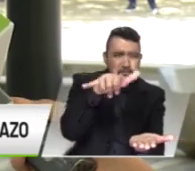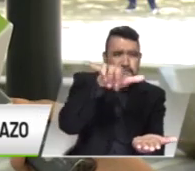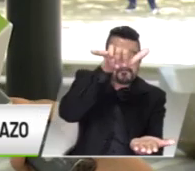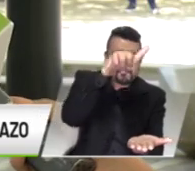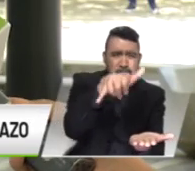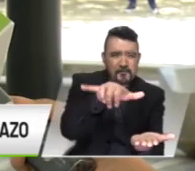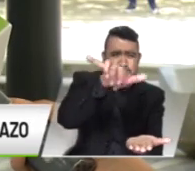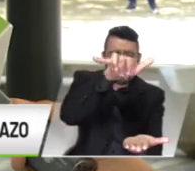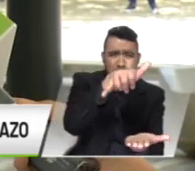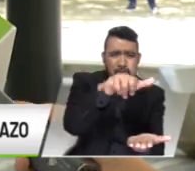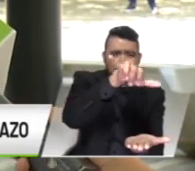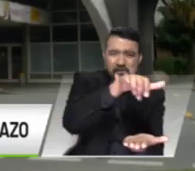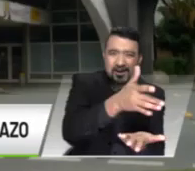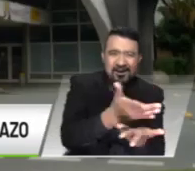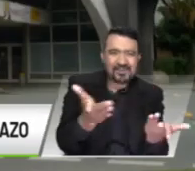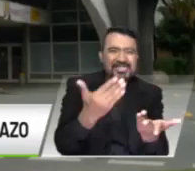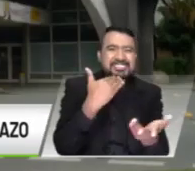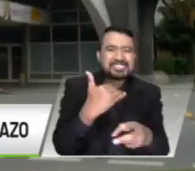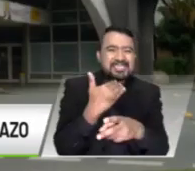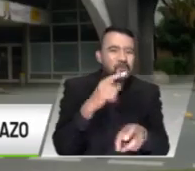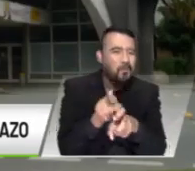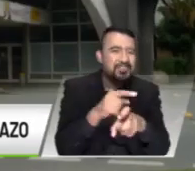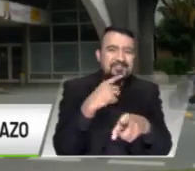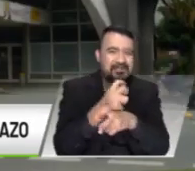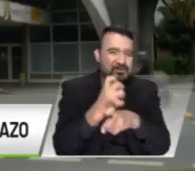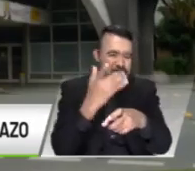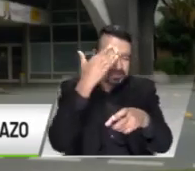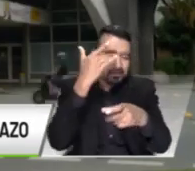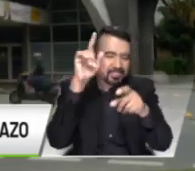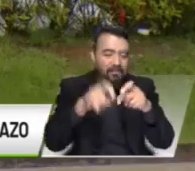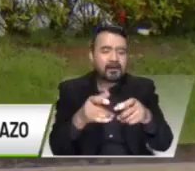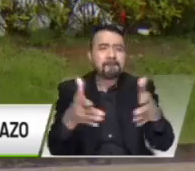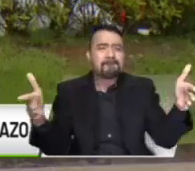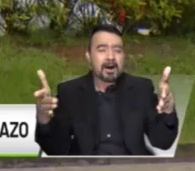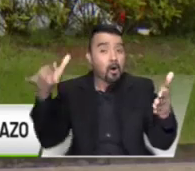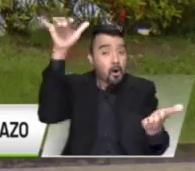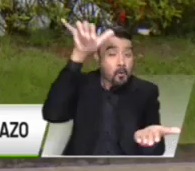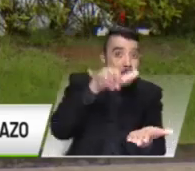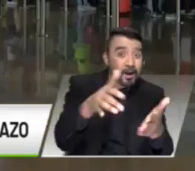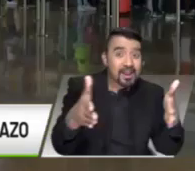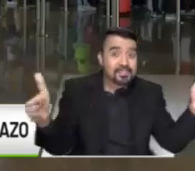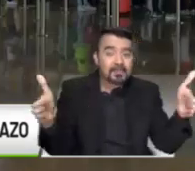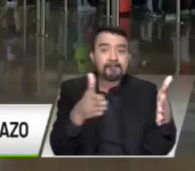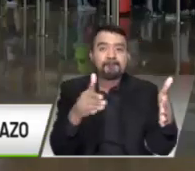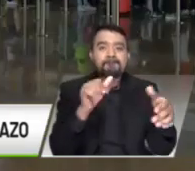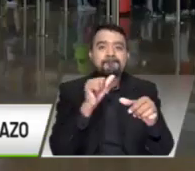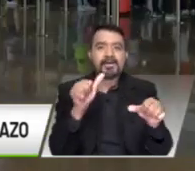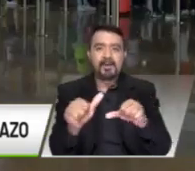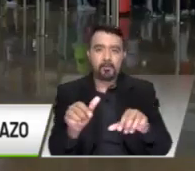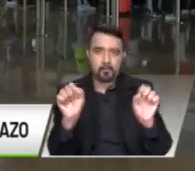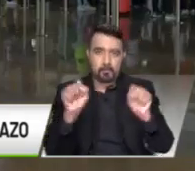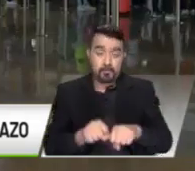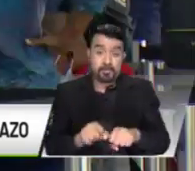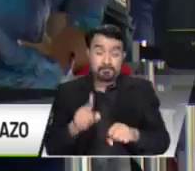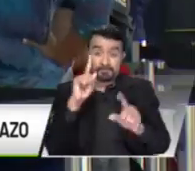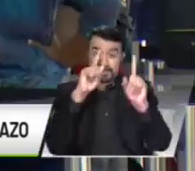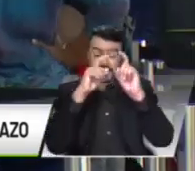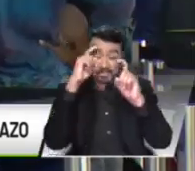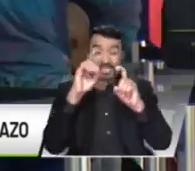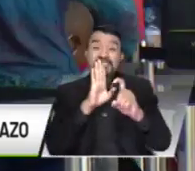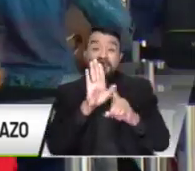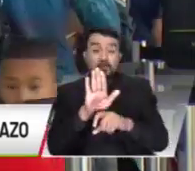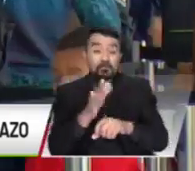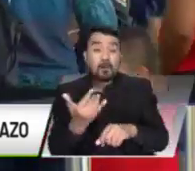de turbulencia dejada por la aeronave. Esta infraestructura de la ciudad, patrimonio histórico, seguirá en servicio para toda